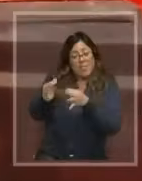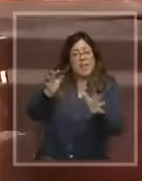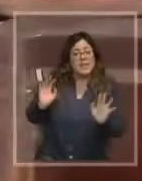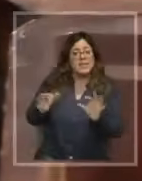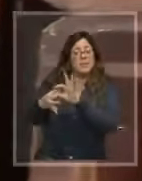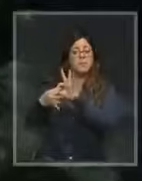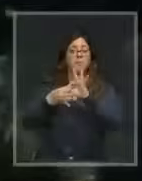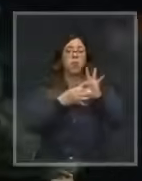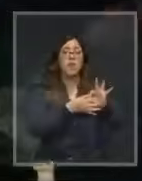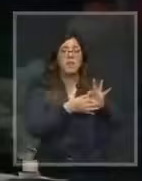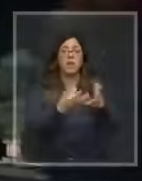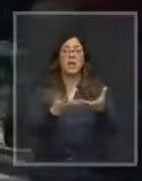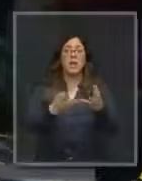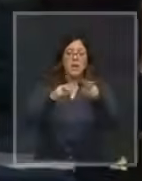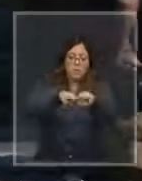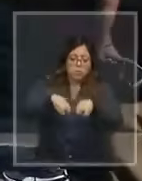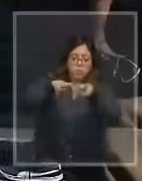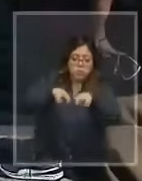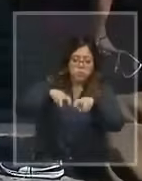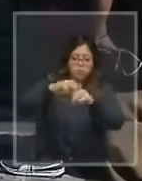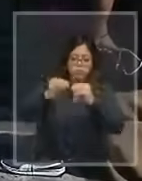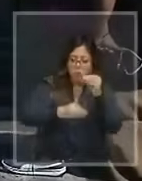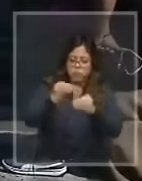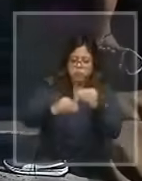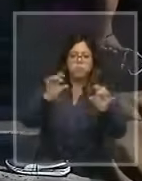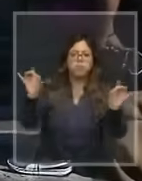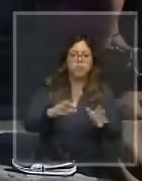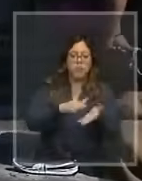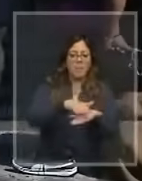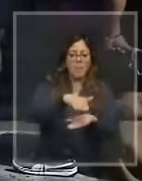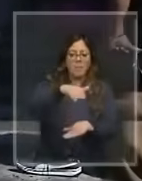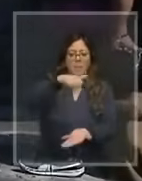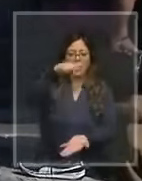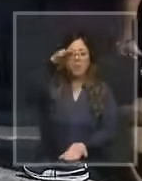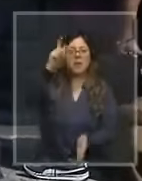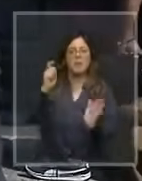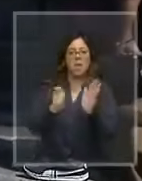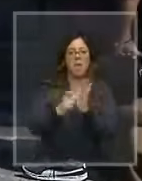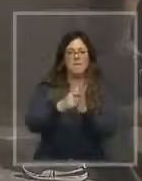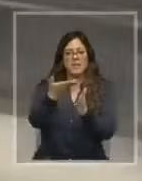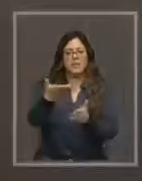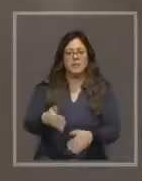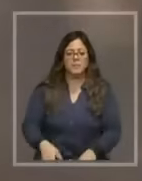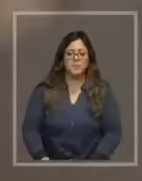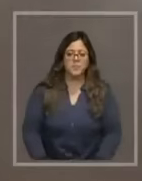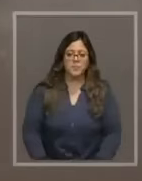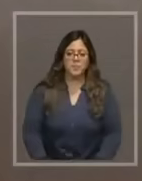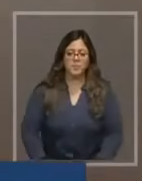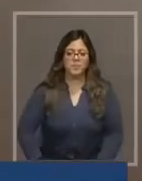gran cantidad de producción que se podría acumular para esa fecha. Lo siguiente.